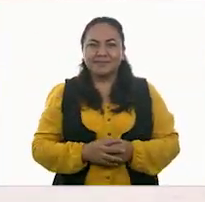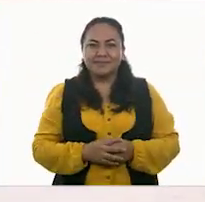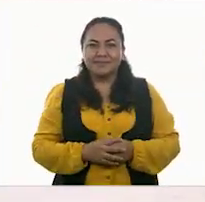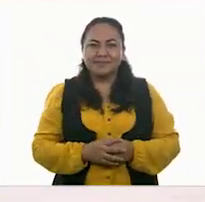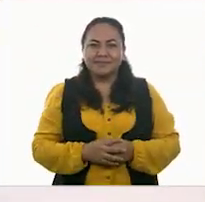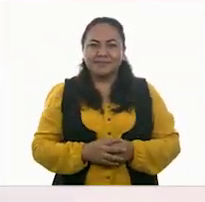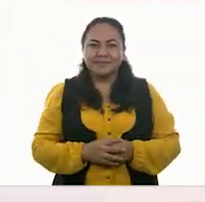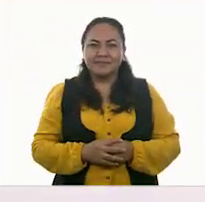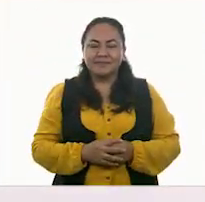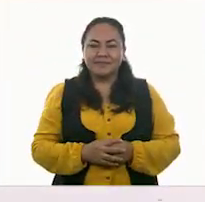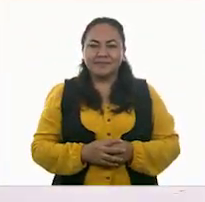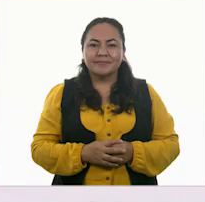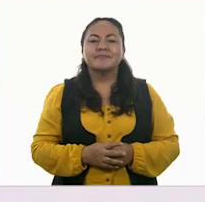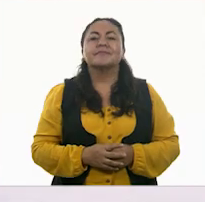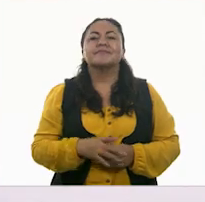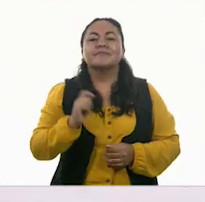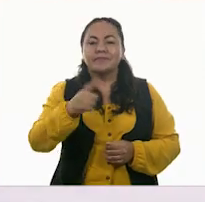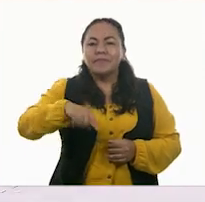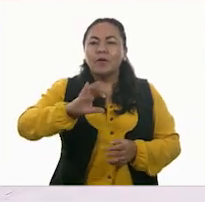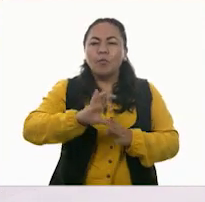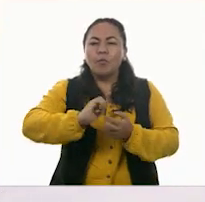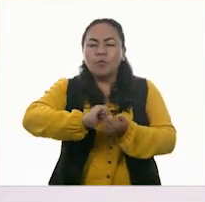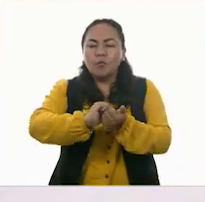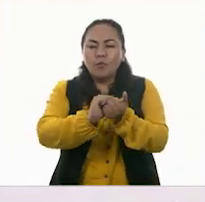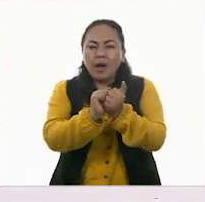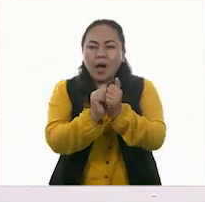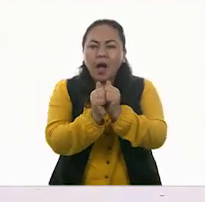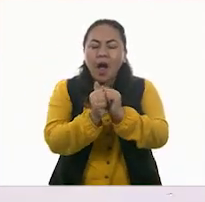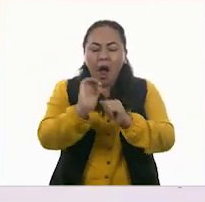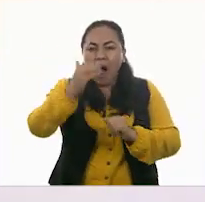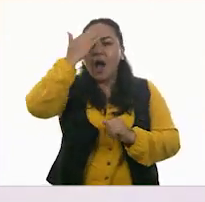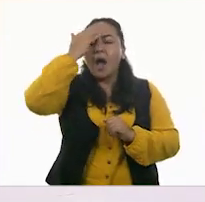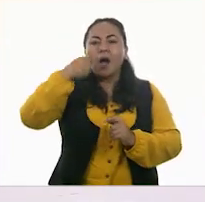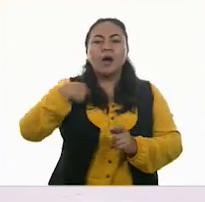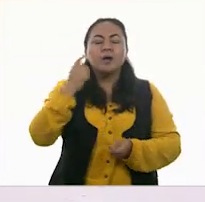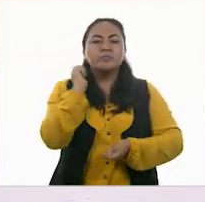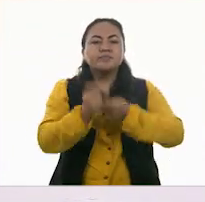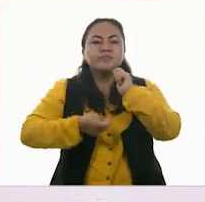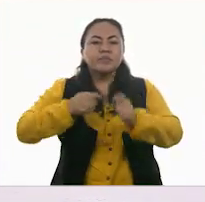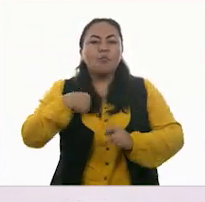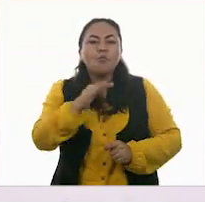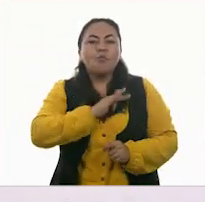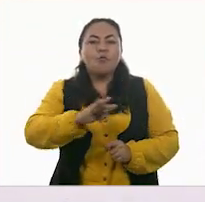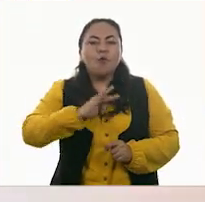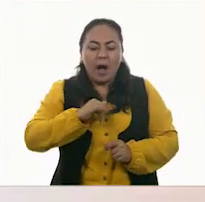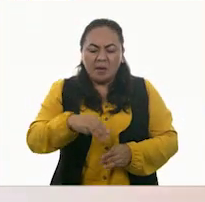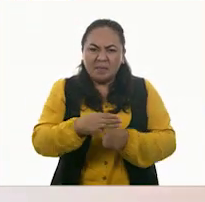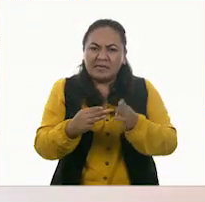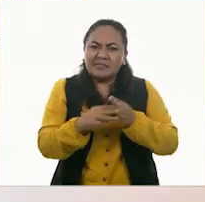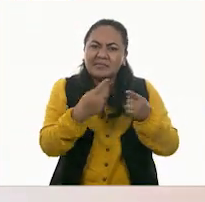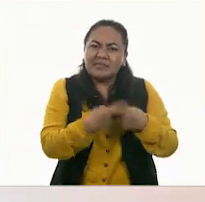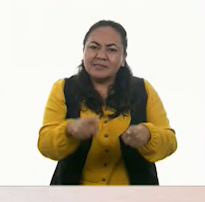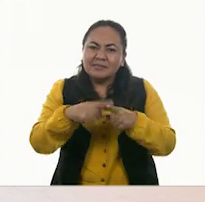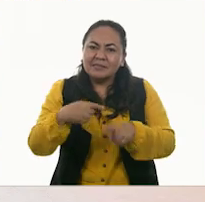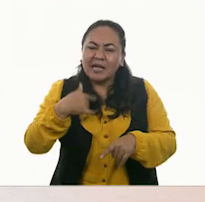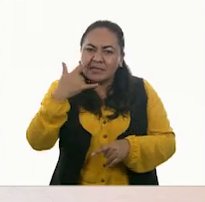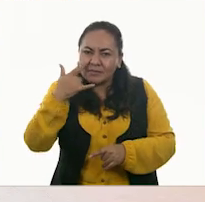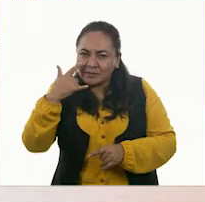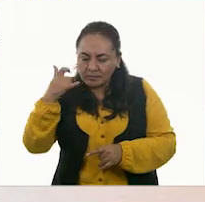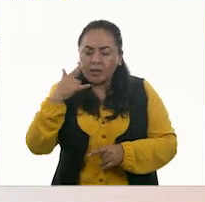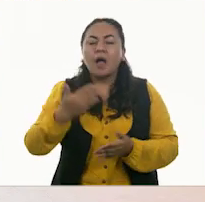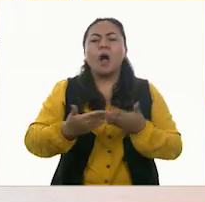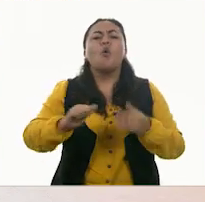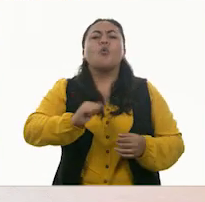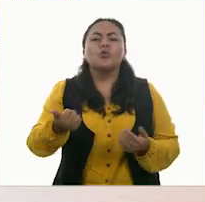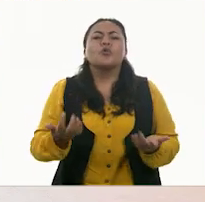ir conociendo nuestras habilidades y también explorar el material. Ok, ya lo empujé. ¿Qué más puedo